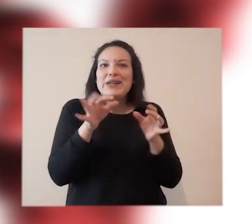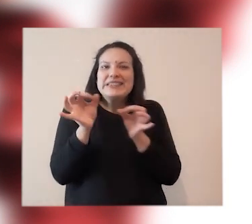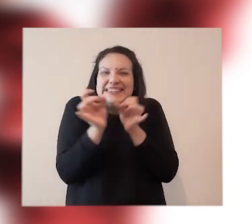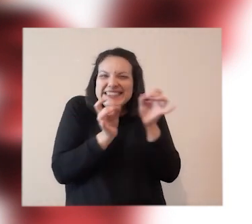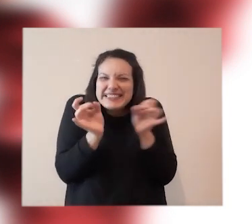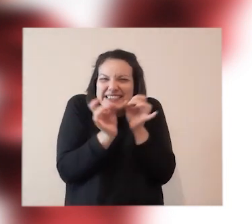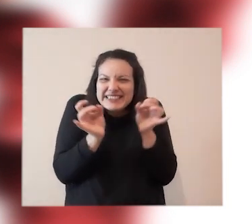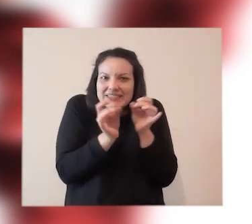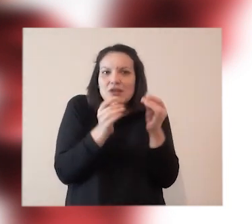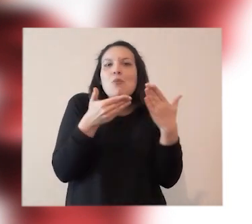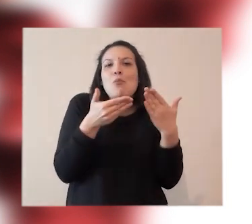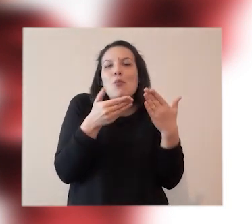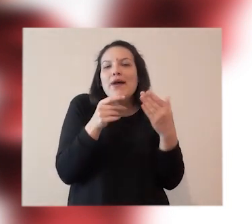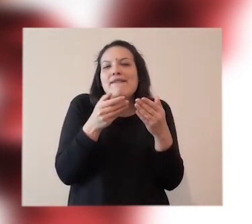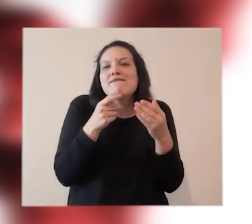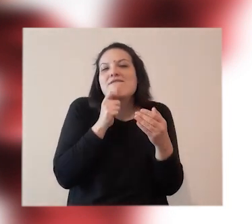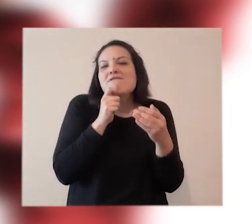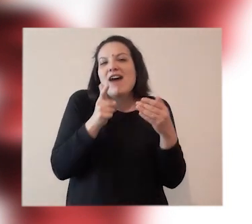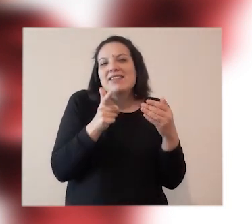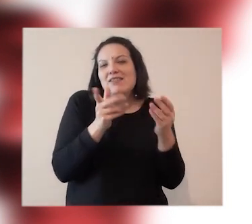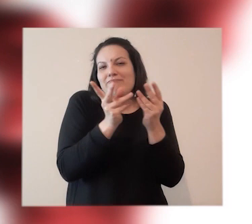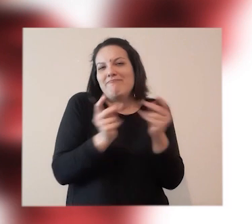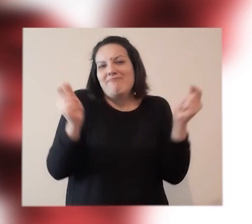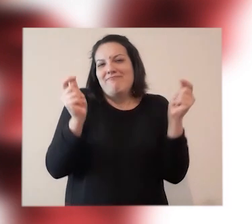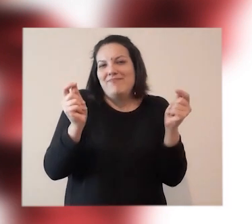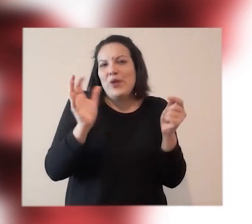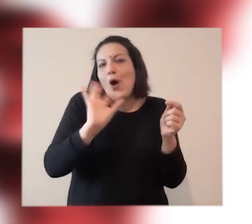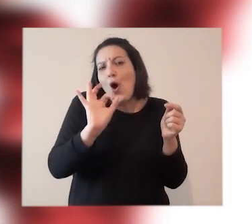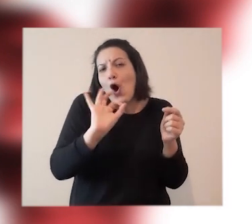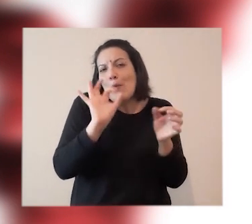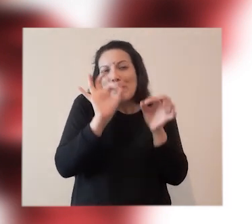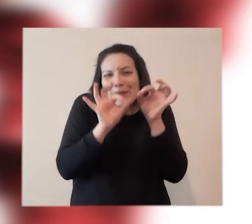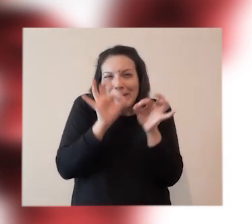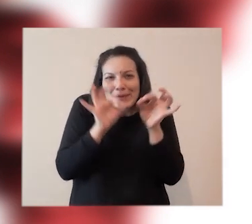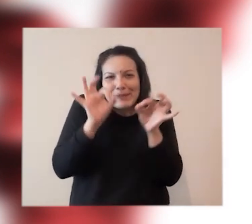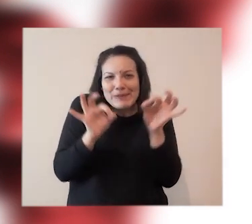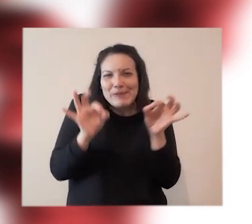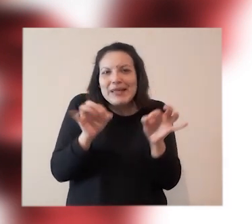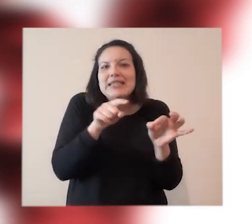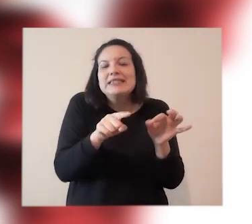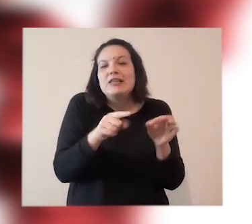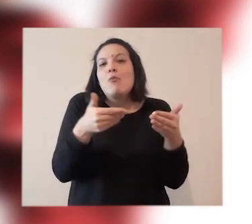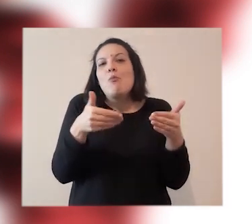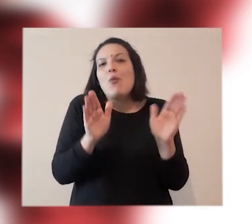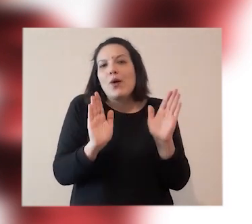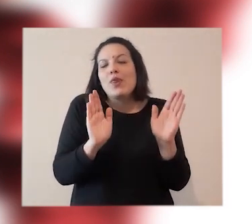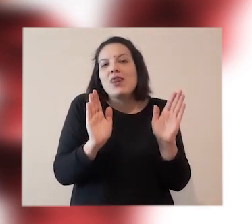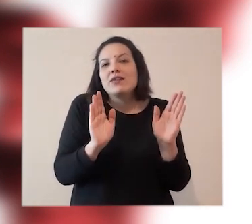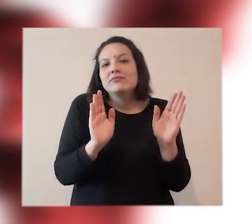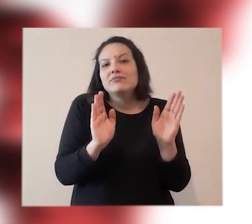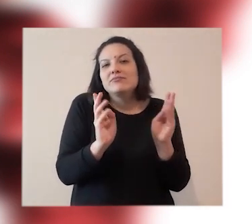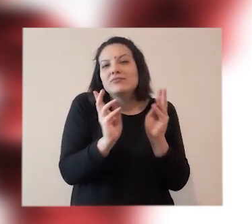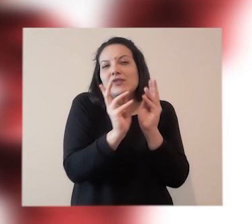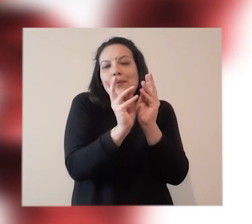se pueden remover de manera mucho más fácil, o estas microgotas, podemos llamarlas, pueden perder